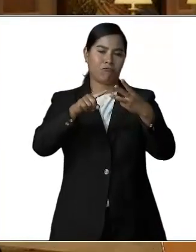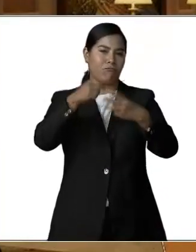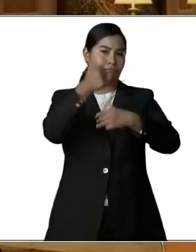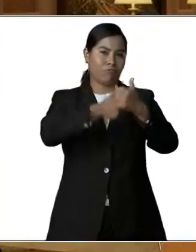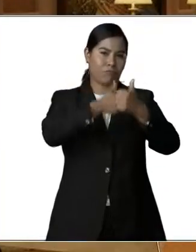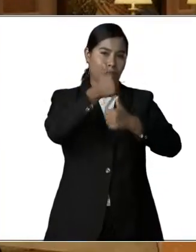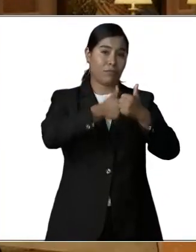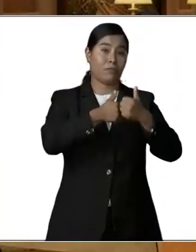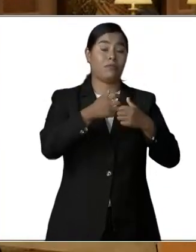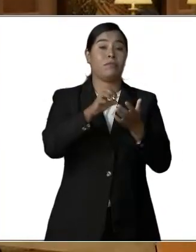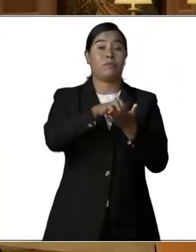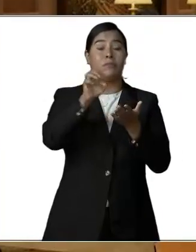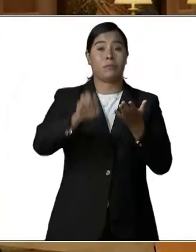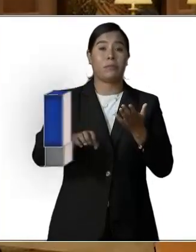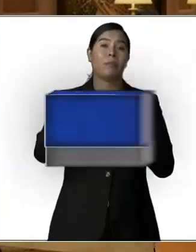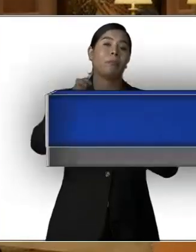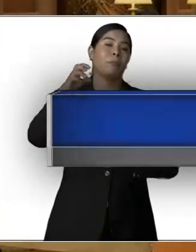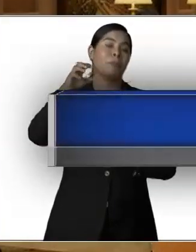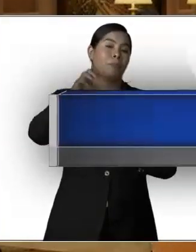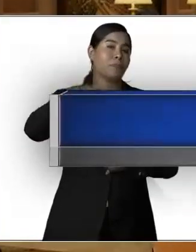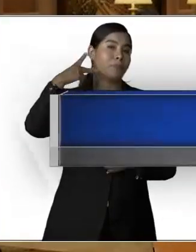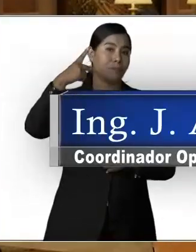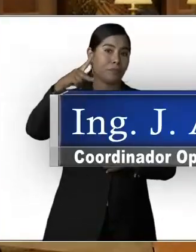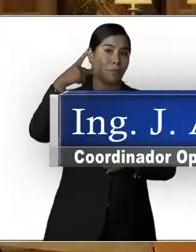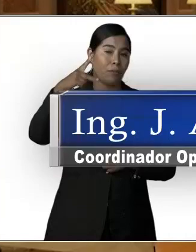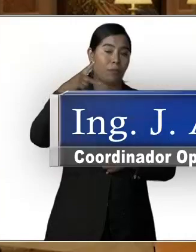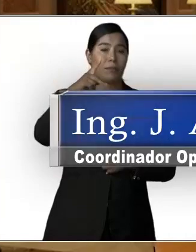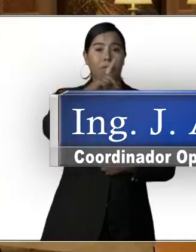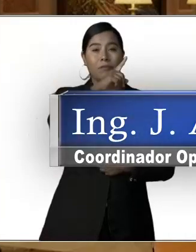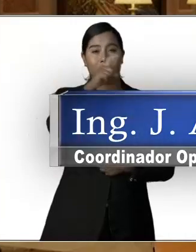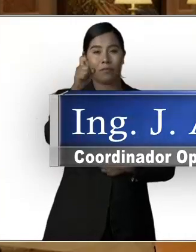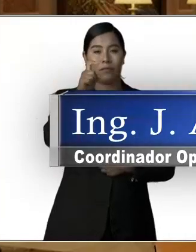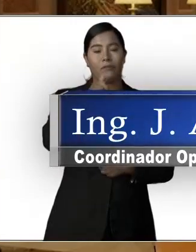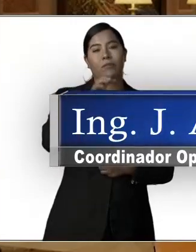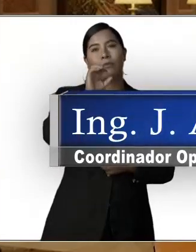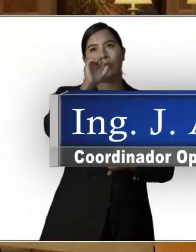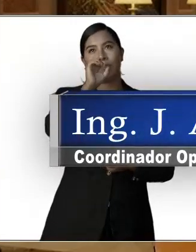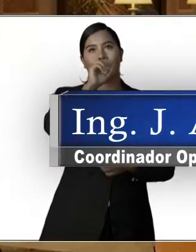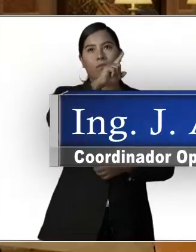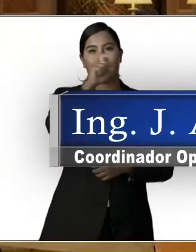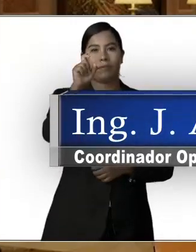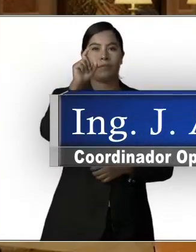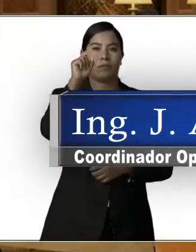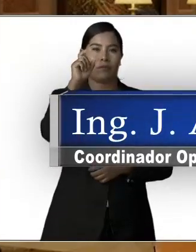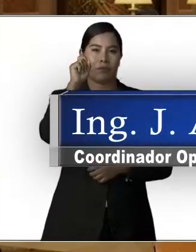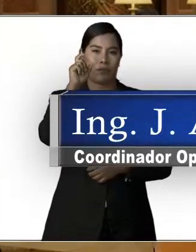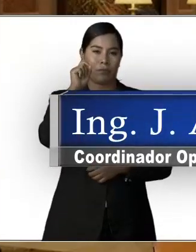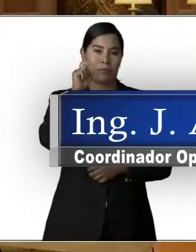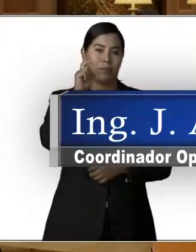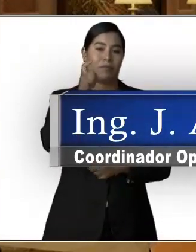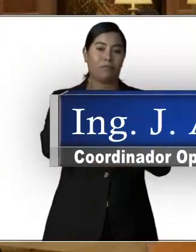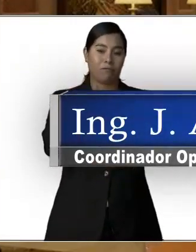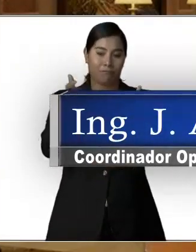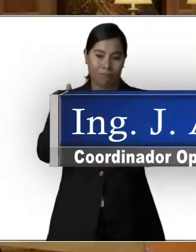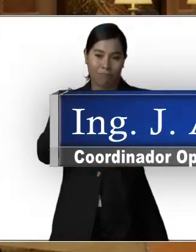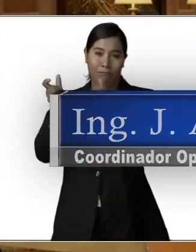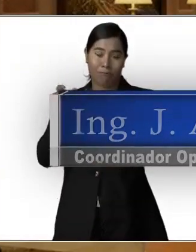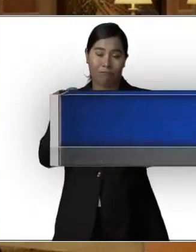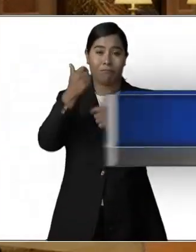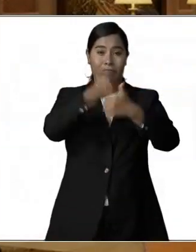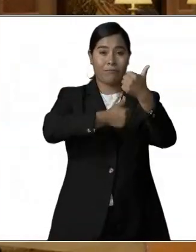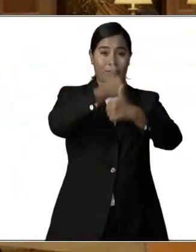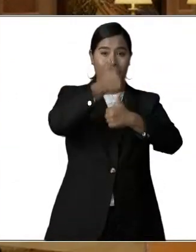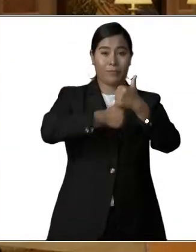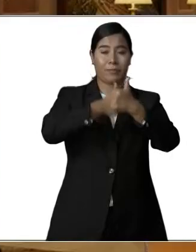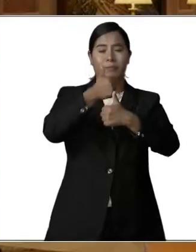hasta 100, 120 rondallas. Así es. Sin embargo, ahí van desde la primaria. Los niños que empiezan a tener ahí sus